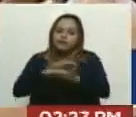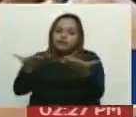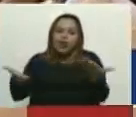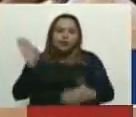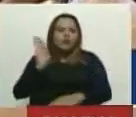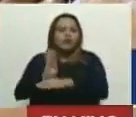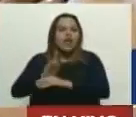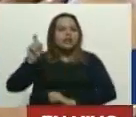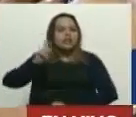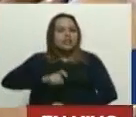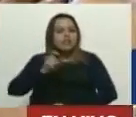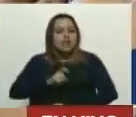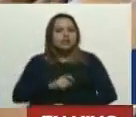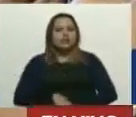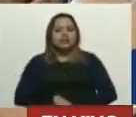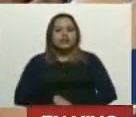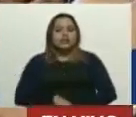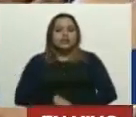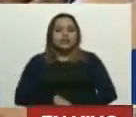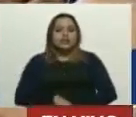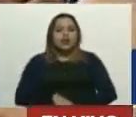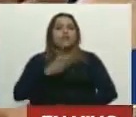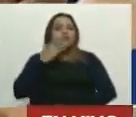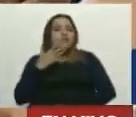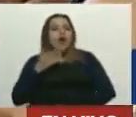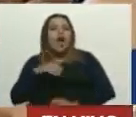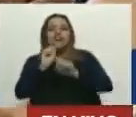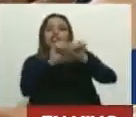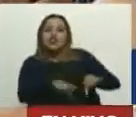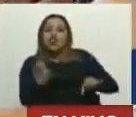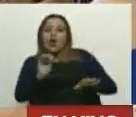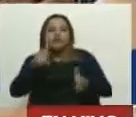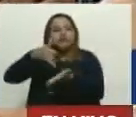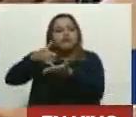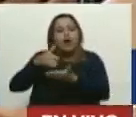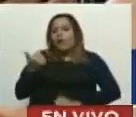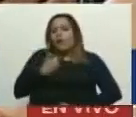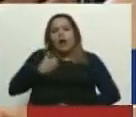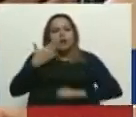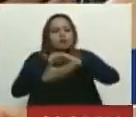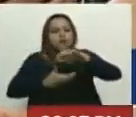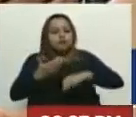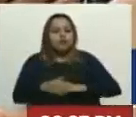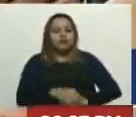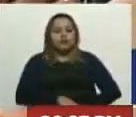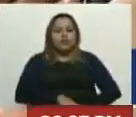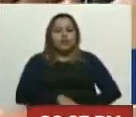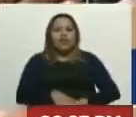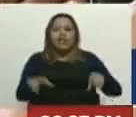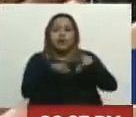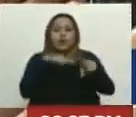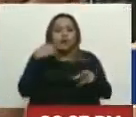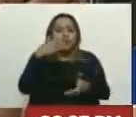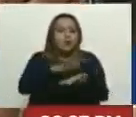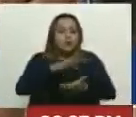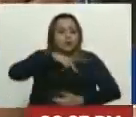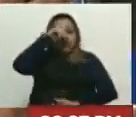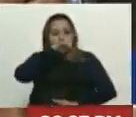protección necesaria en casos de vulnerabilidad o abandono por cualquier causa, incluyendo el fallecimiento de sus